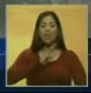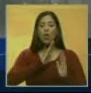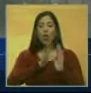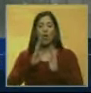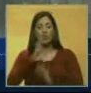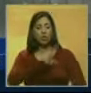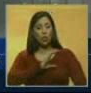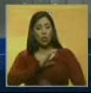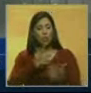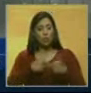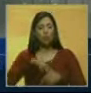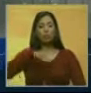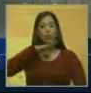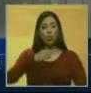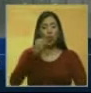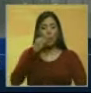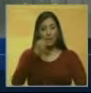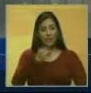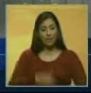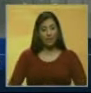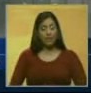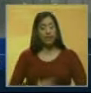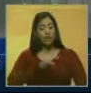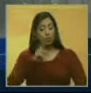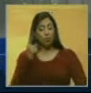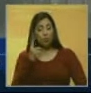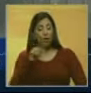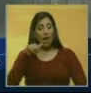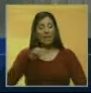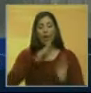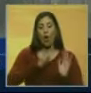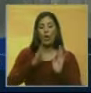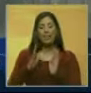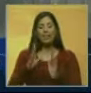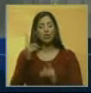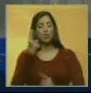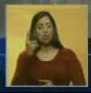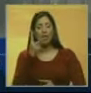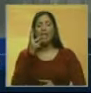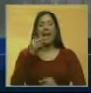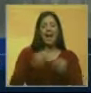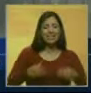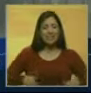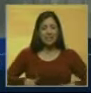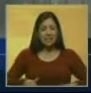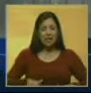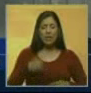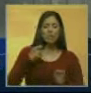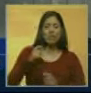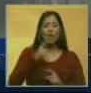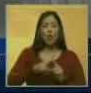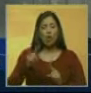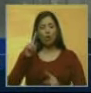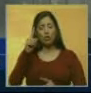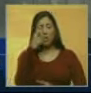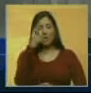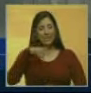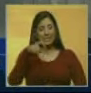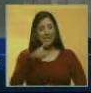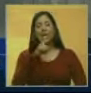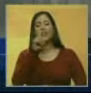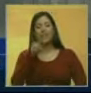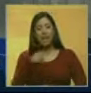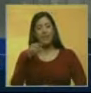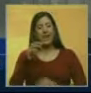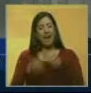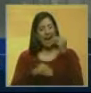organizados en comités locales de abastecimiento y producción, y no solamente están organizados, no solamente están haciendo distribución de productos de primera necesidad, sino